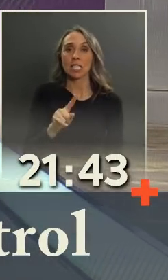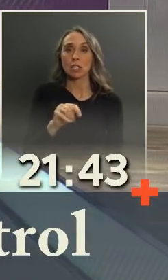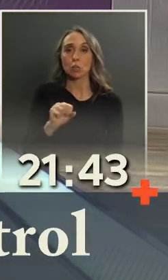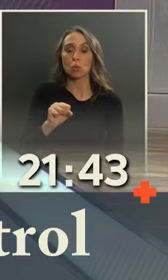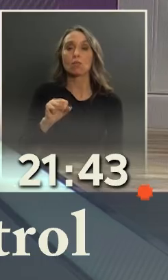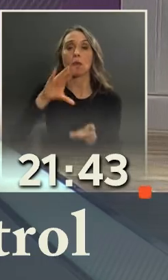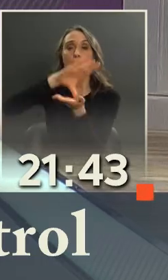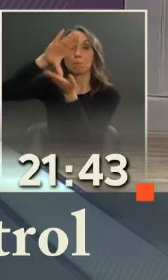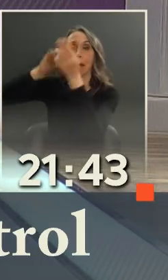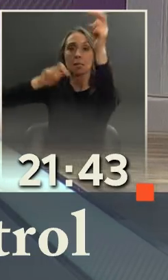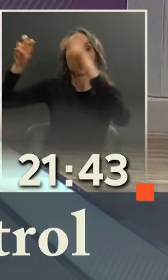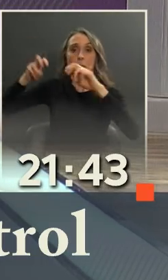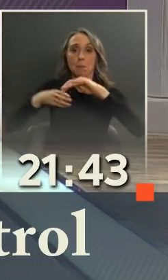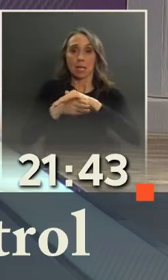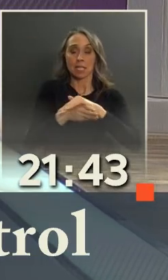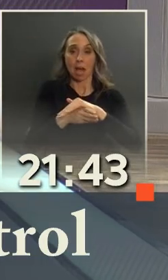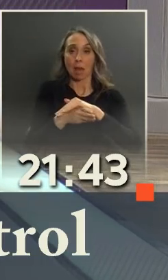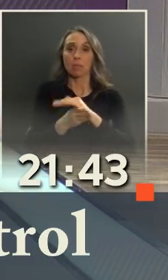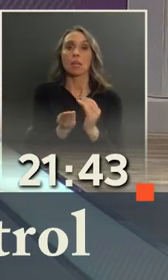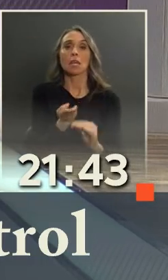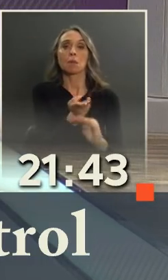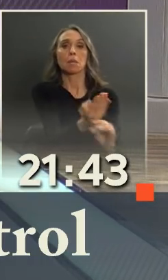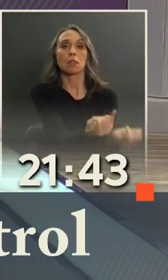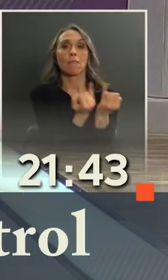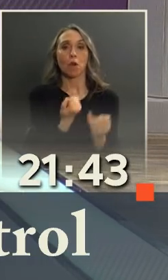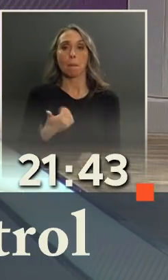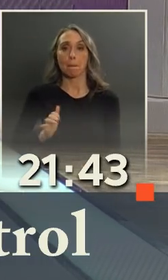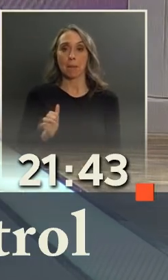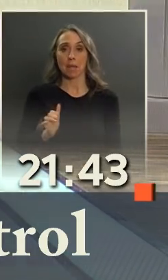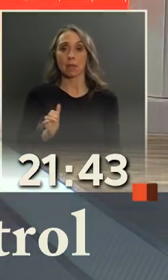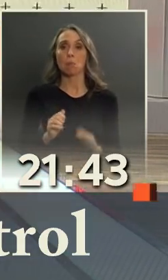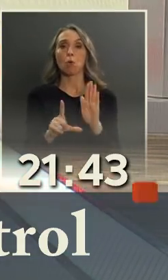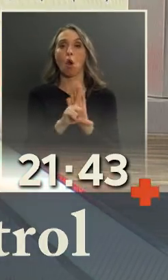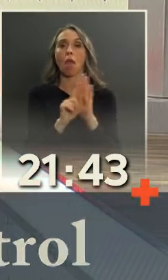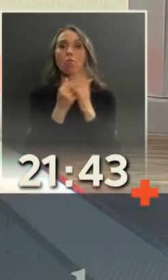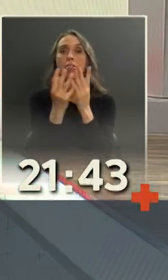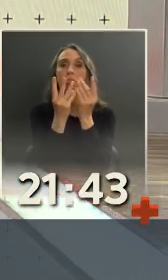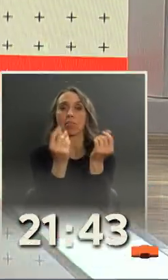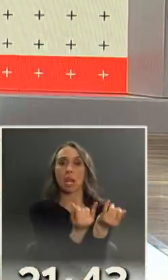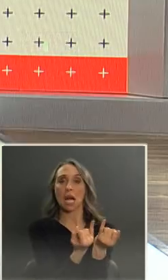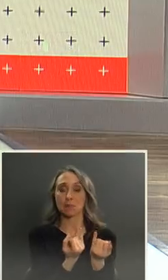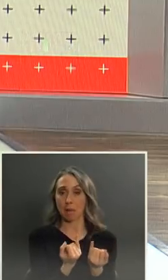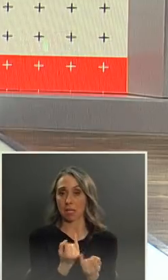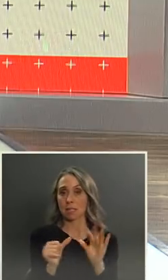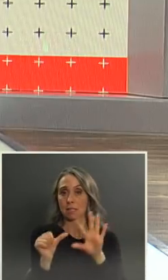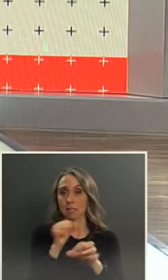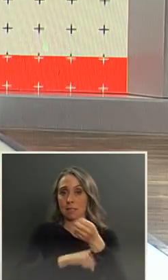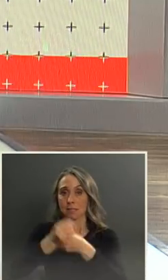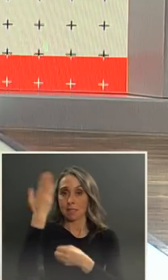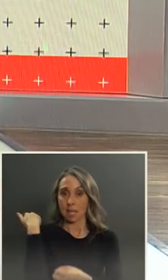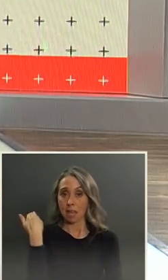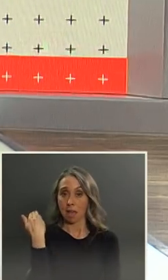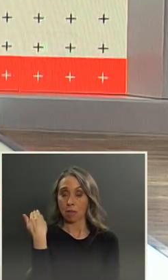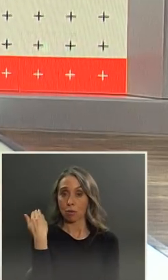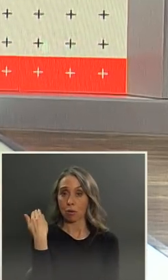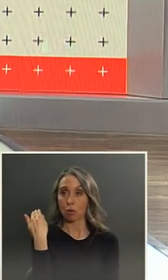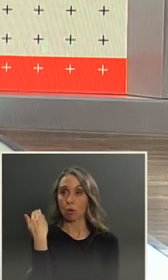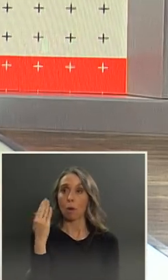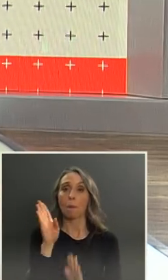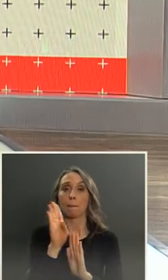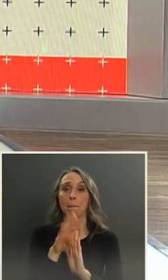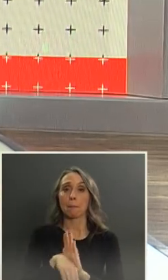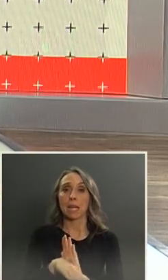esta información solicitándolo a la PDI vía transparencia. Hace 6 años, ni siquiera alcanzaban a